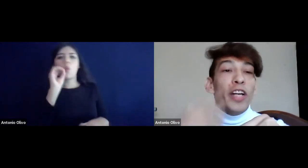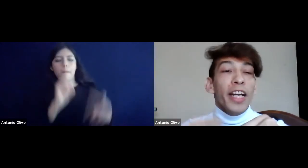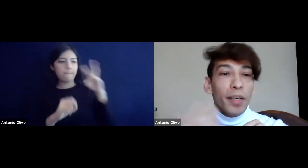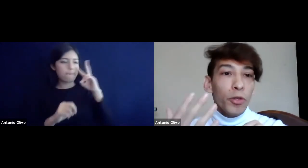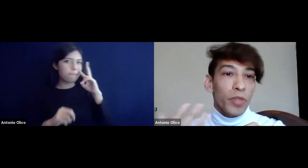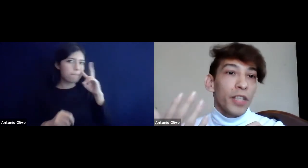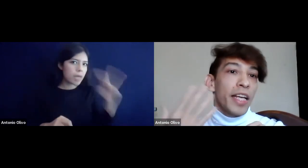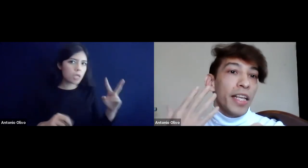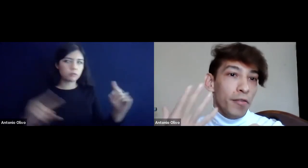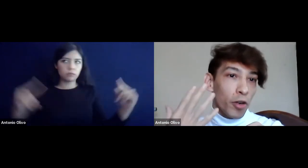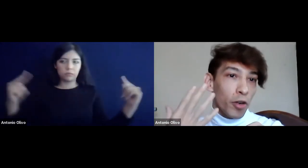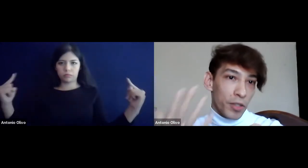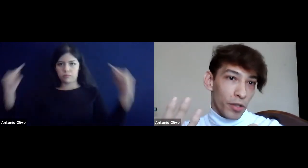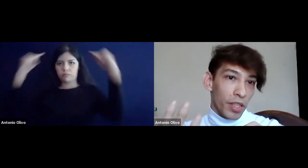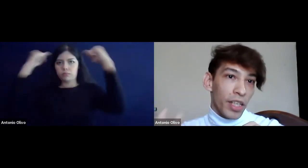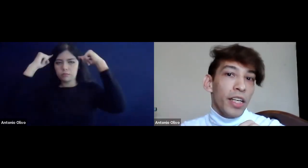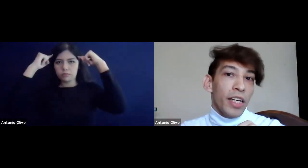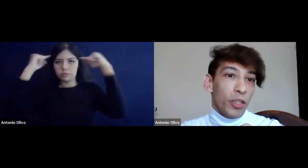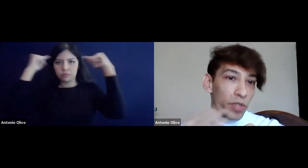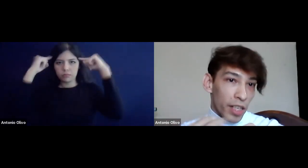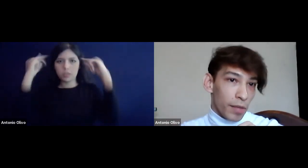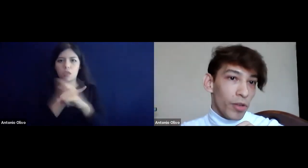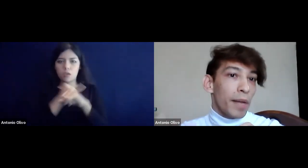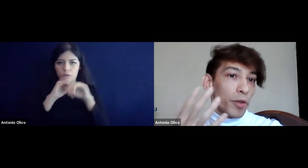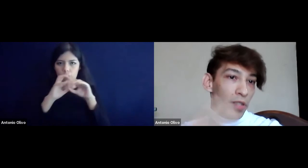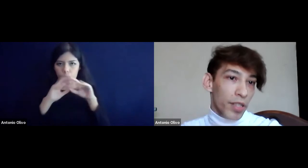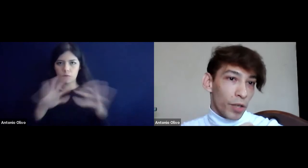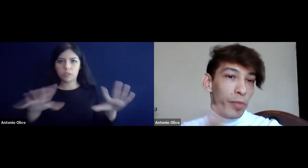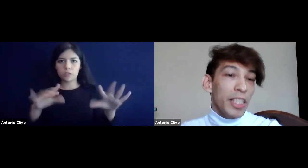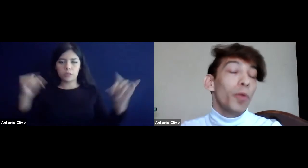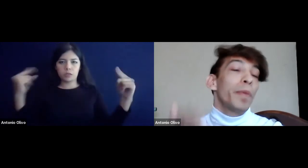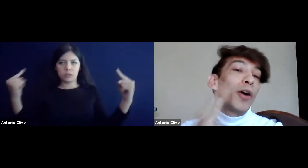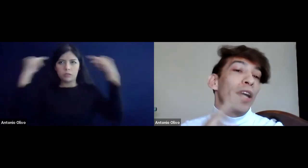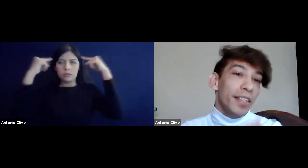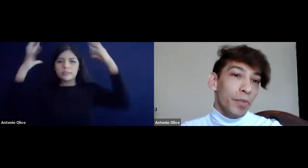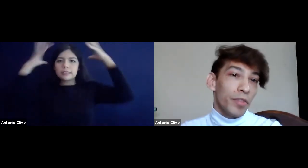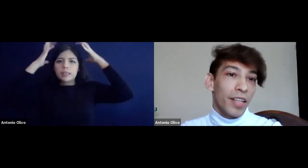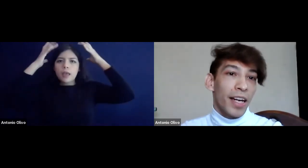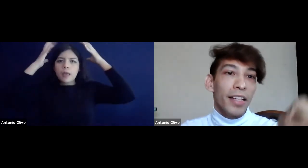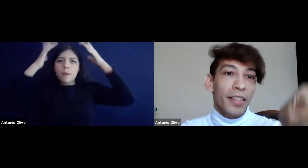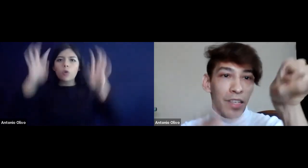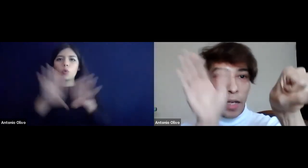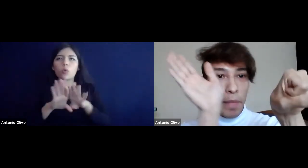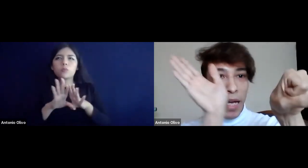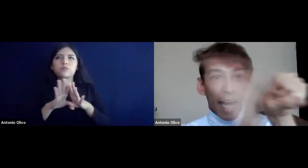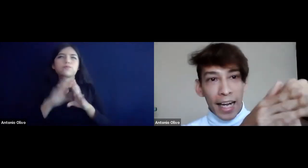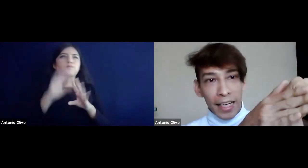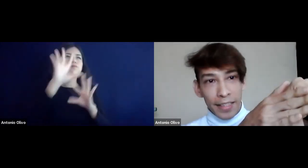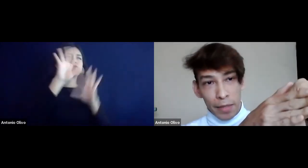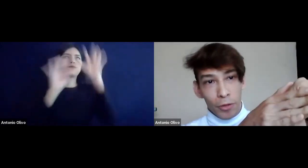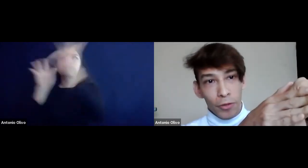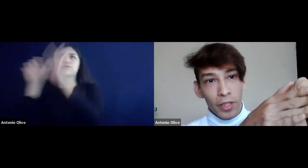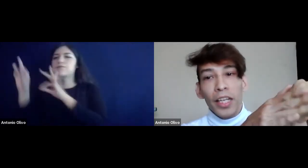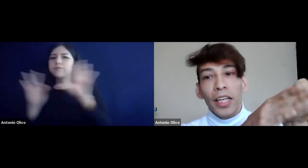todo lo que entra por tus sentidos es información, y tu cerebro la procesa en automático, pero antes de procesarla se tiene que pegar